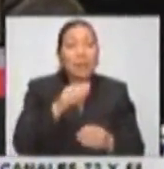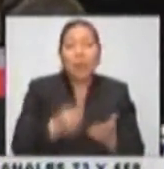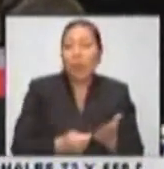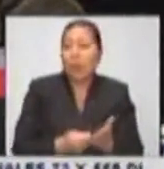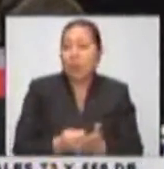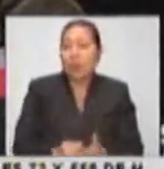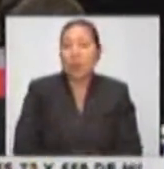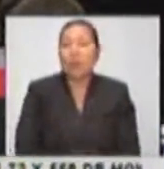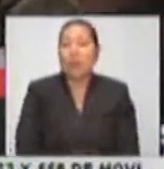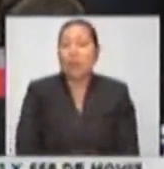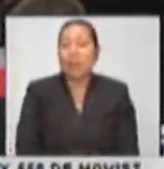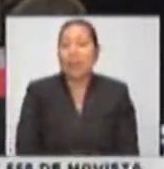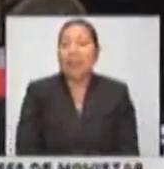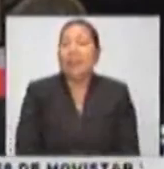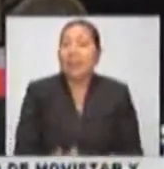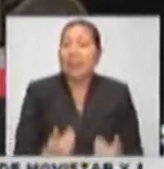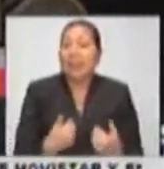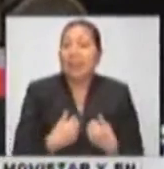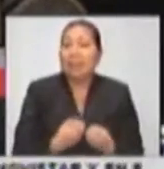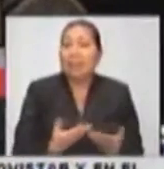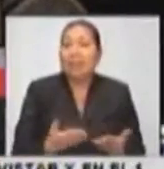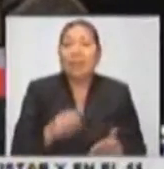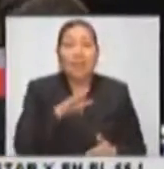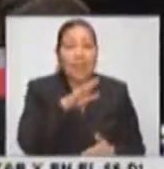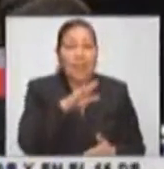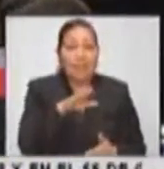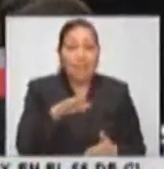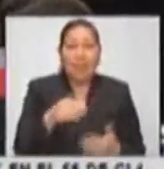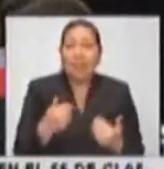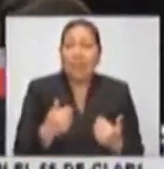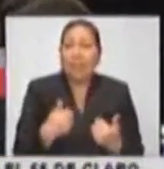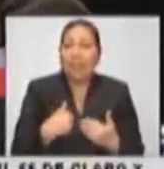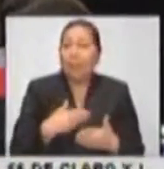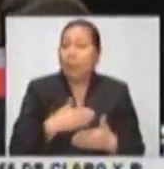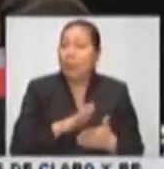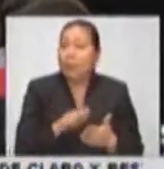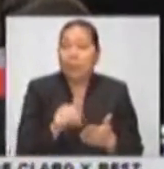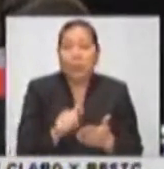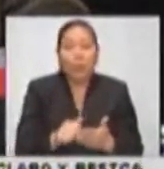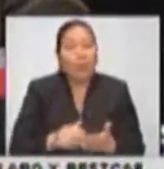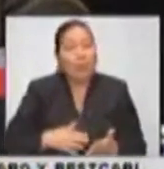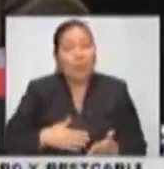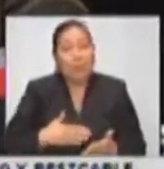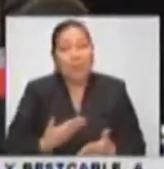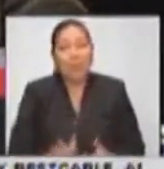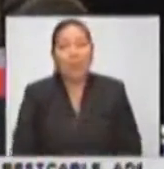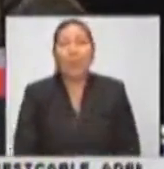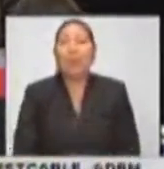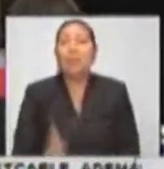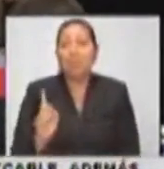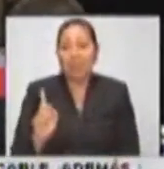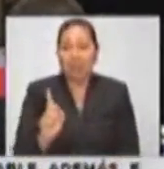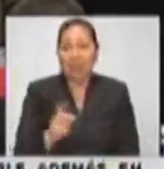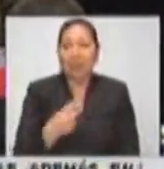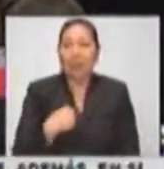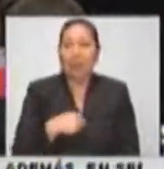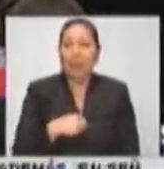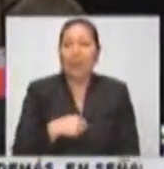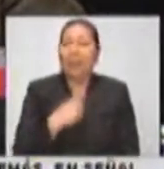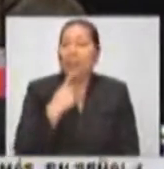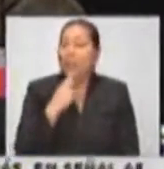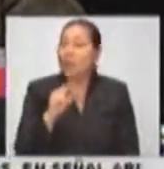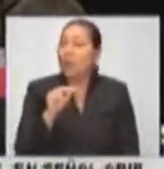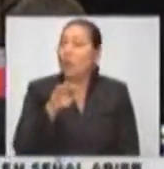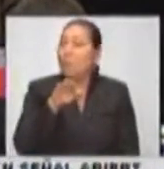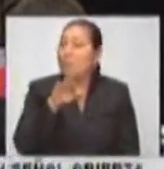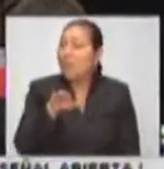costos. Digamos, tenemos tal cantidad de viajes que tendríamos que estar saliendo todo, tampoco podemos, digamos, cada uno de nosotros creo que ha tenido que decir no